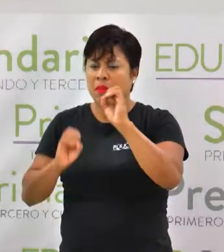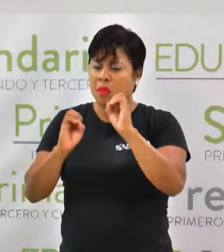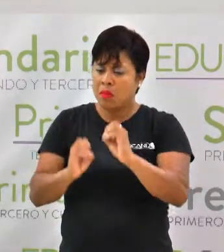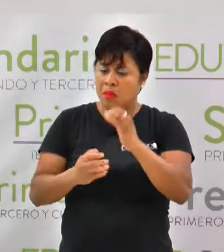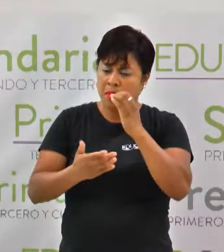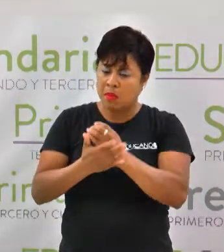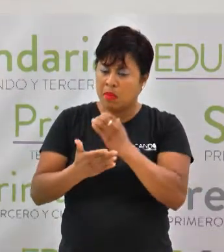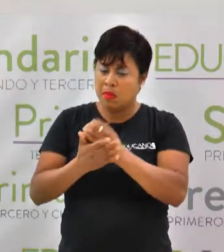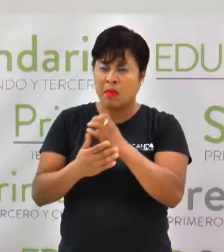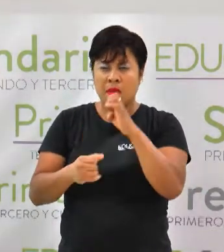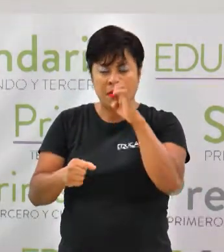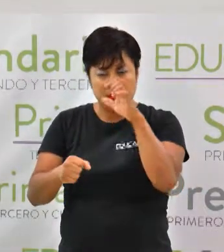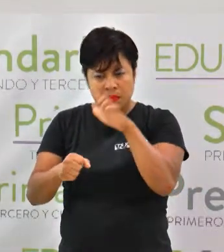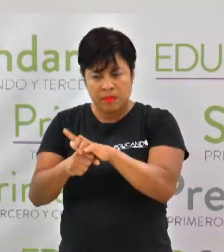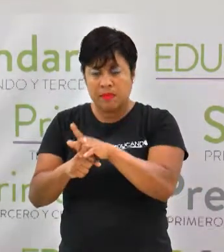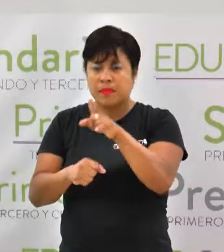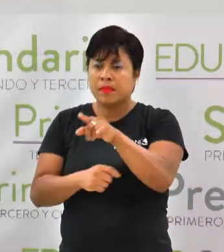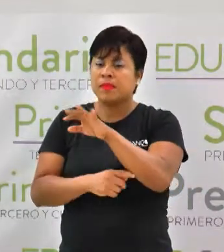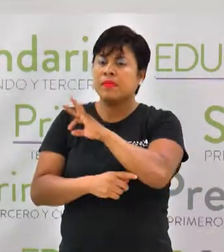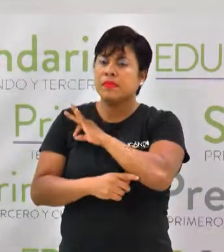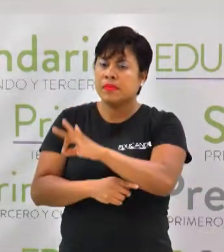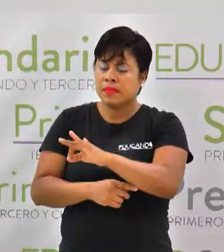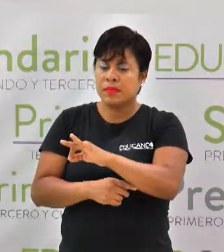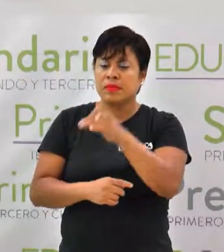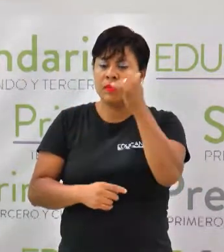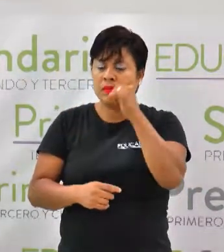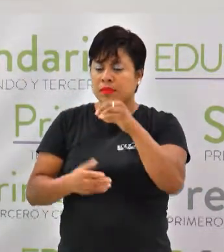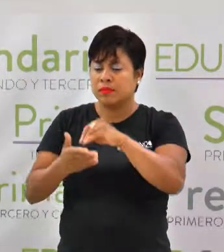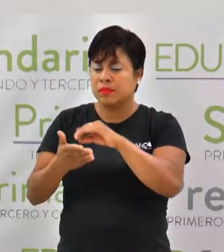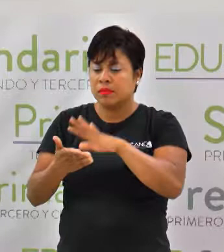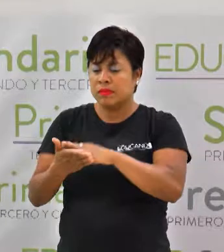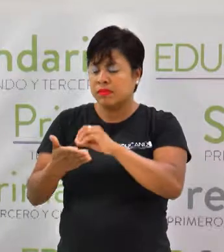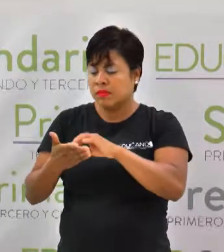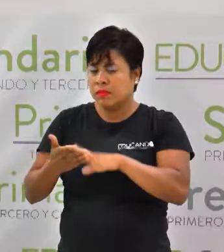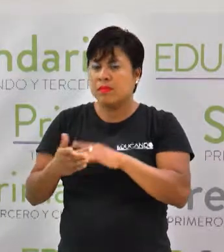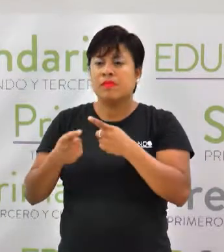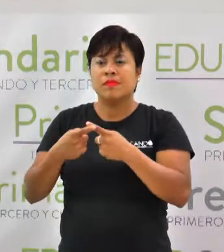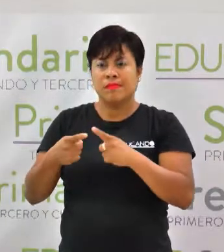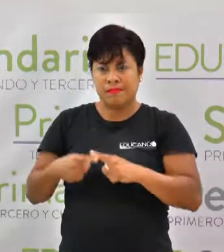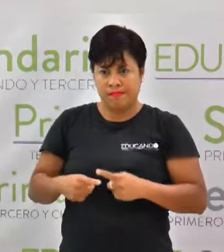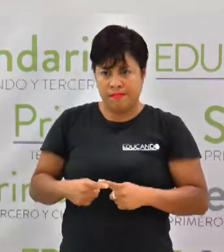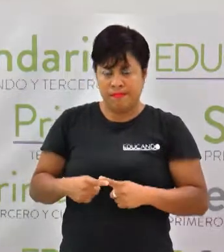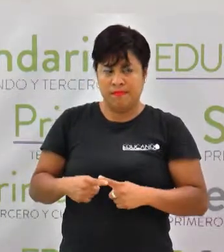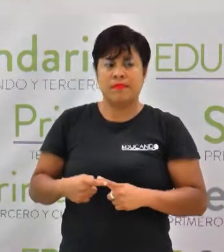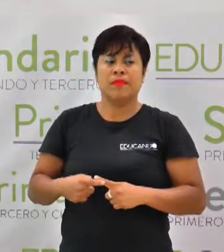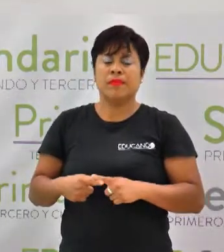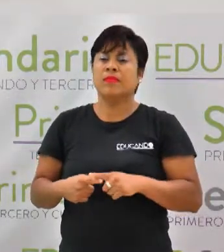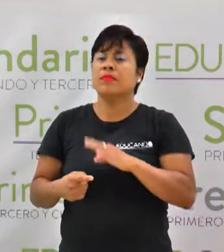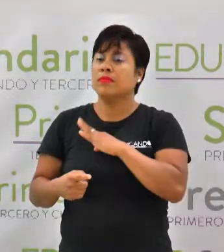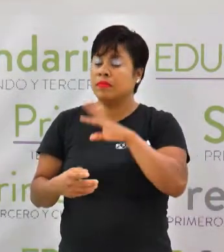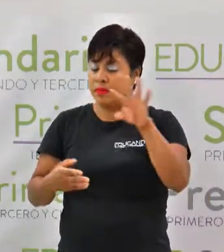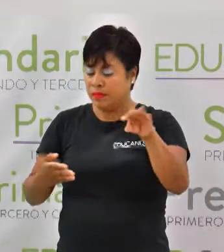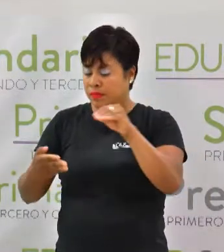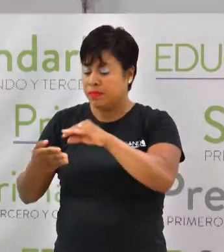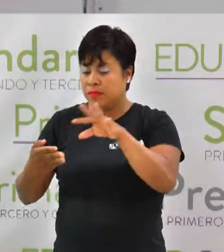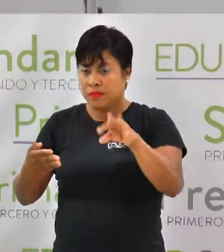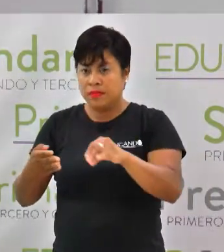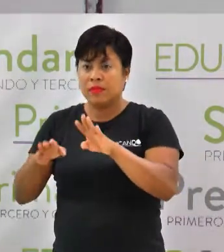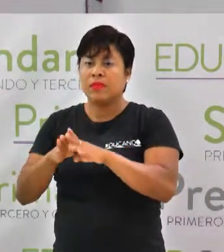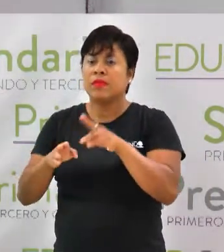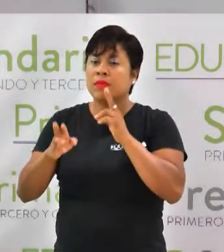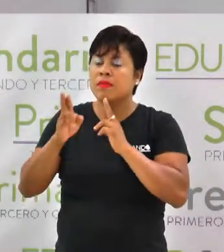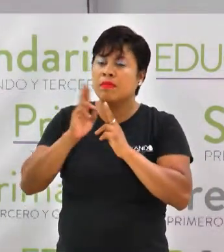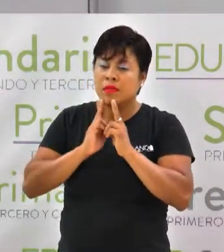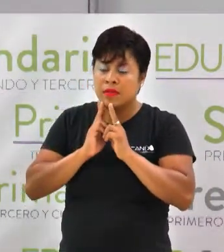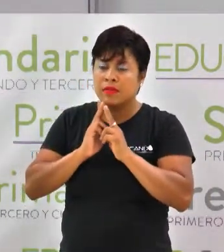puedes, o en un cuaderno en especial, puedes llevar un diario de tu investigación. Vamos a recuperar algunos